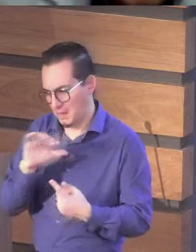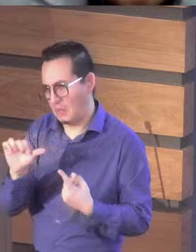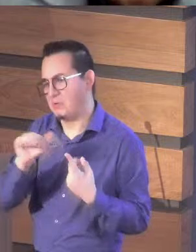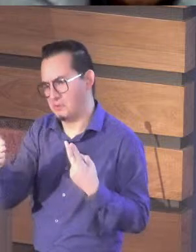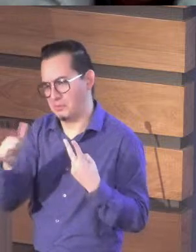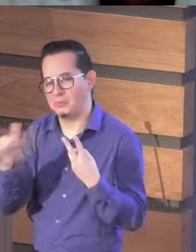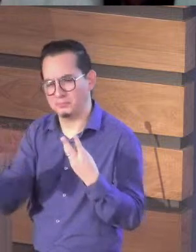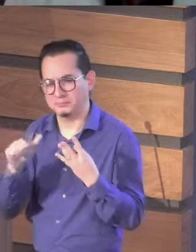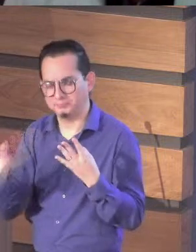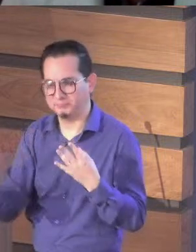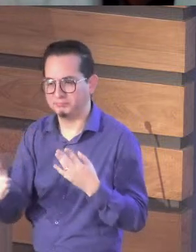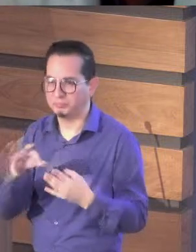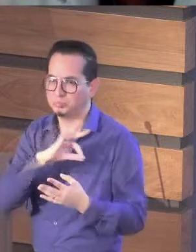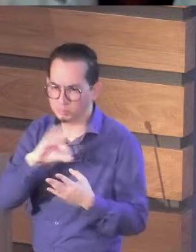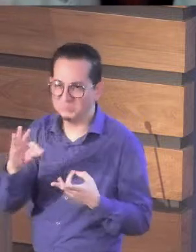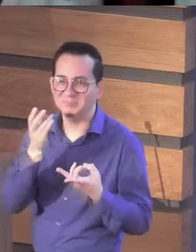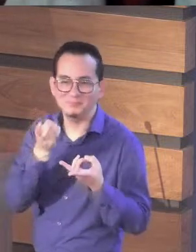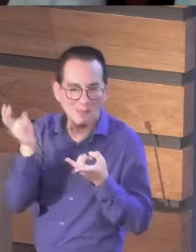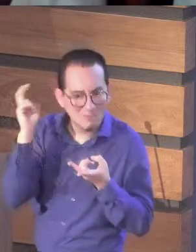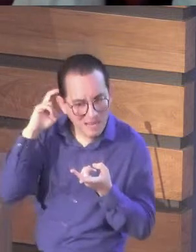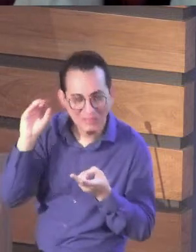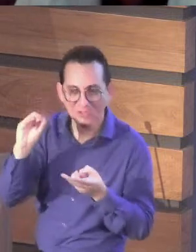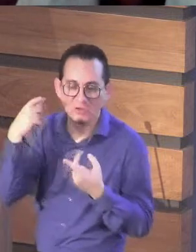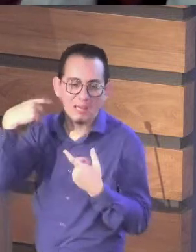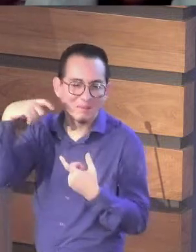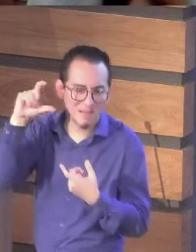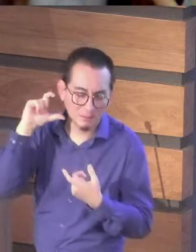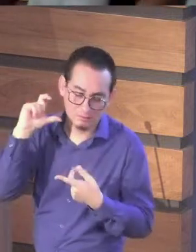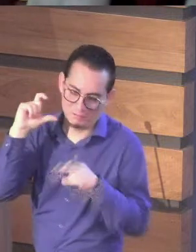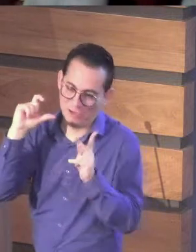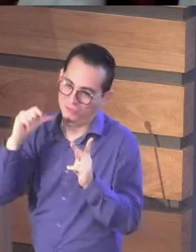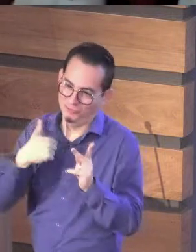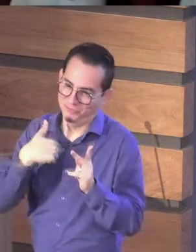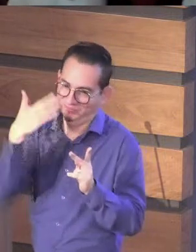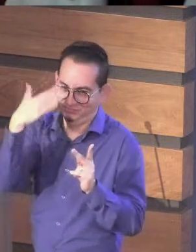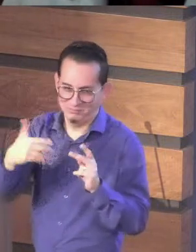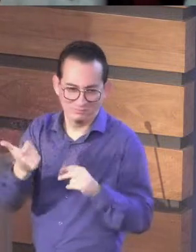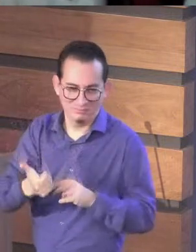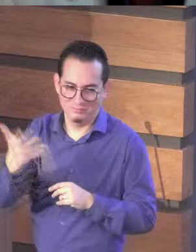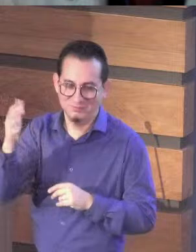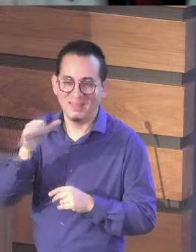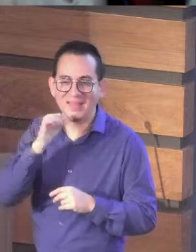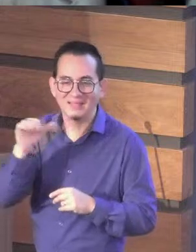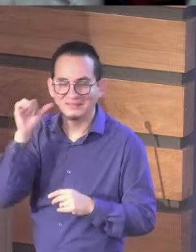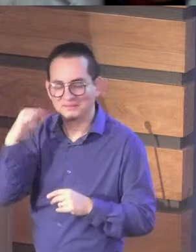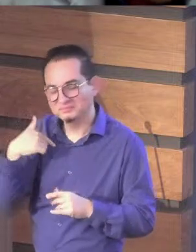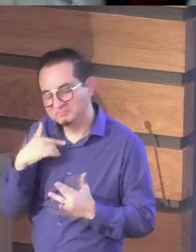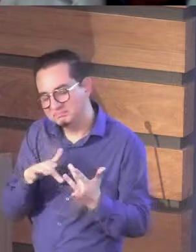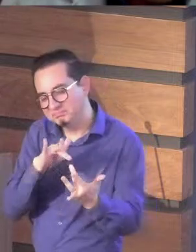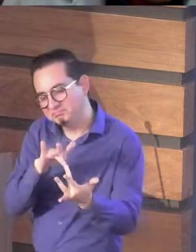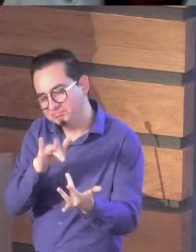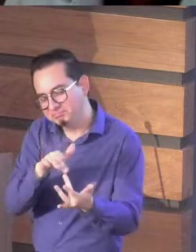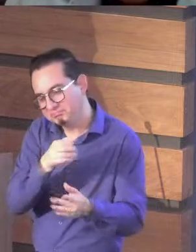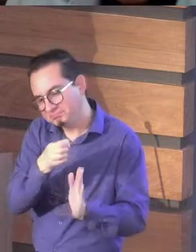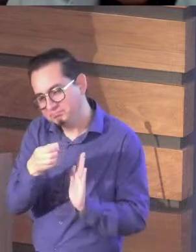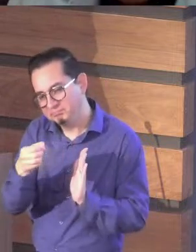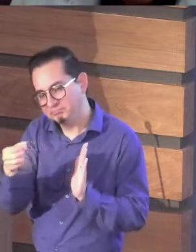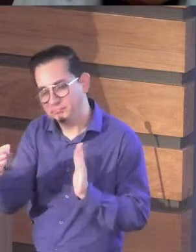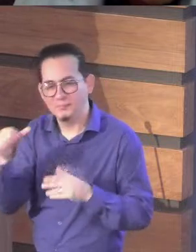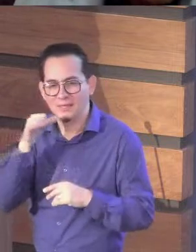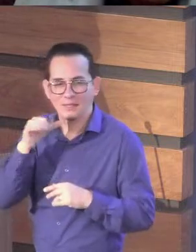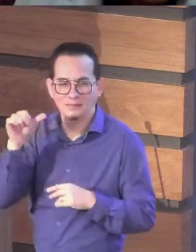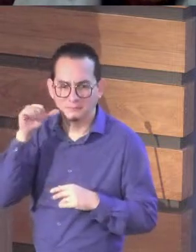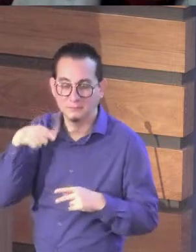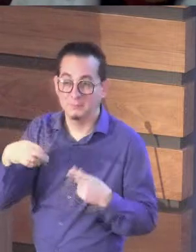tener en cuenta que son muy caras. Y por ejemplo, yo ayer, en lo poco que estuve conectado, escuchaba a una de las ponentes mencionar que